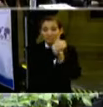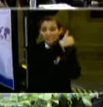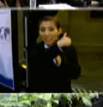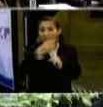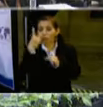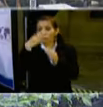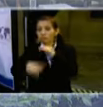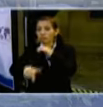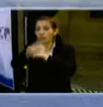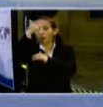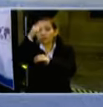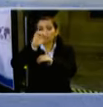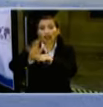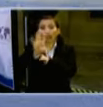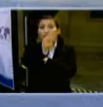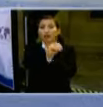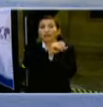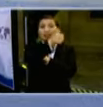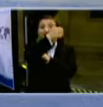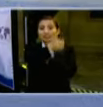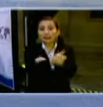al 2012 fue del